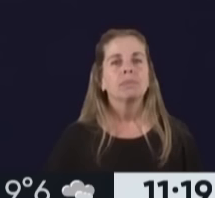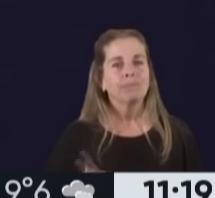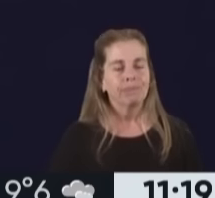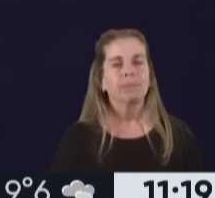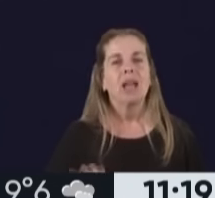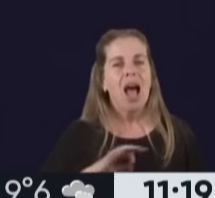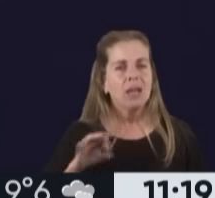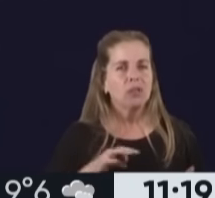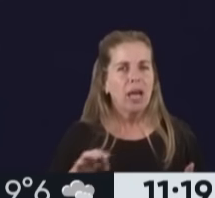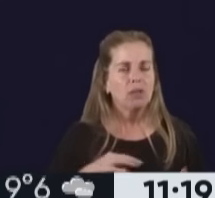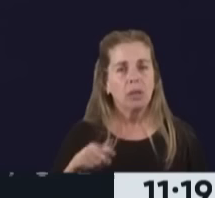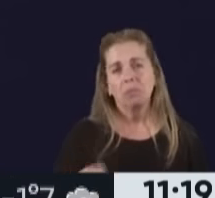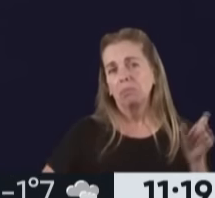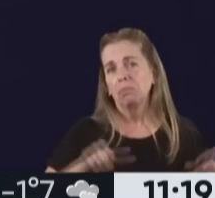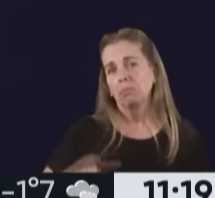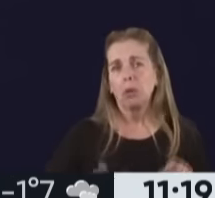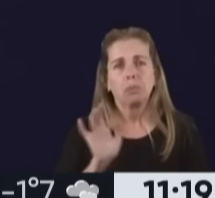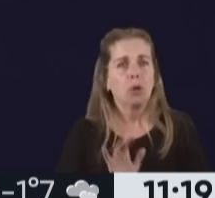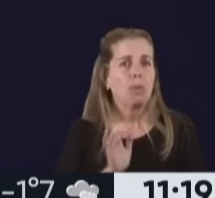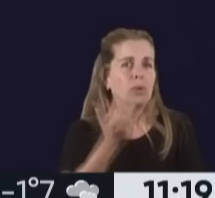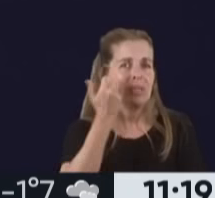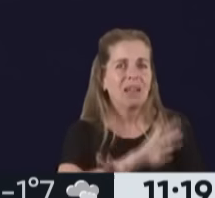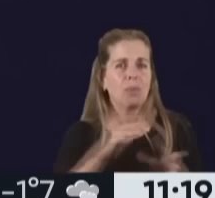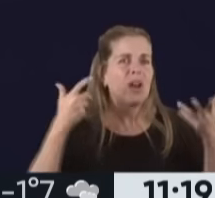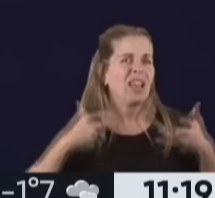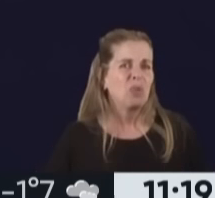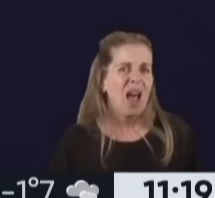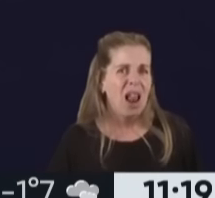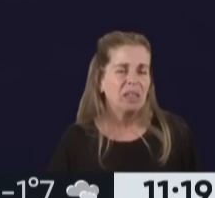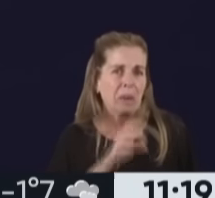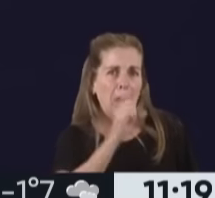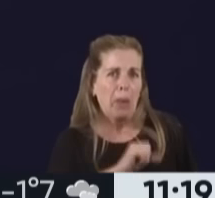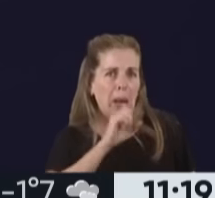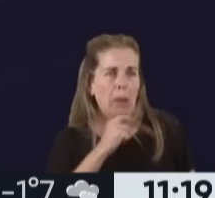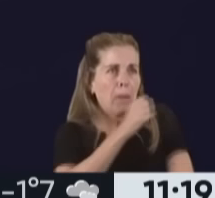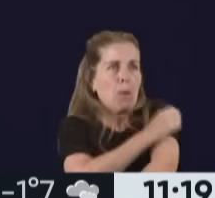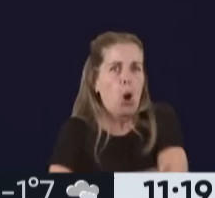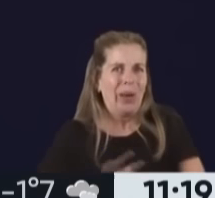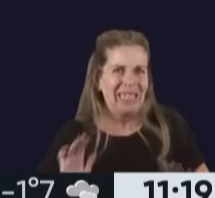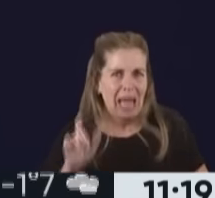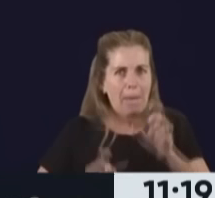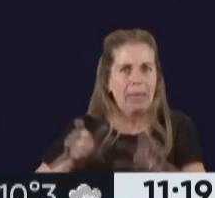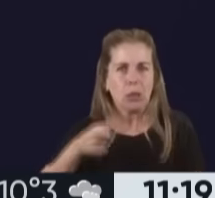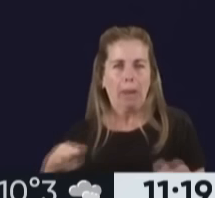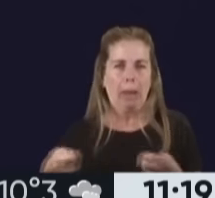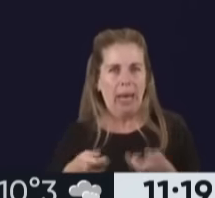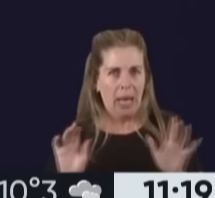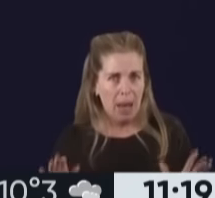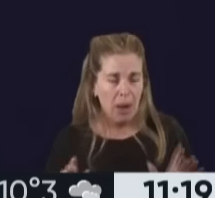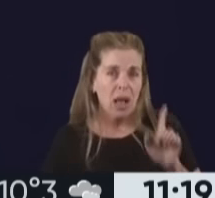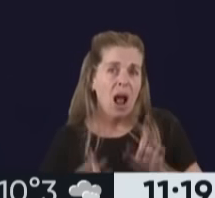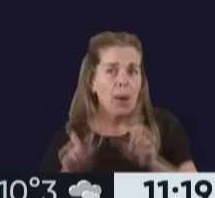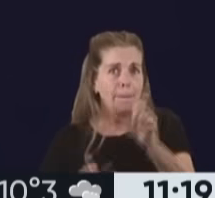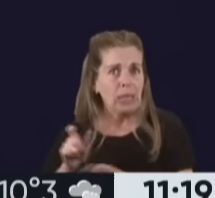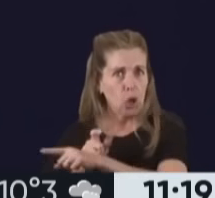los argentinos habíamos naturalizado vivir como rehenes de los gerentes de la pobreza. A ese pasado de caos y violencia quieren volver los que quieren